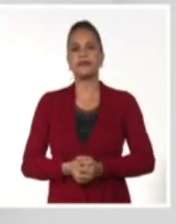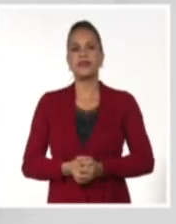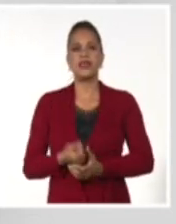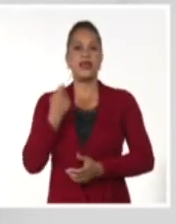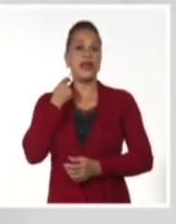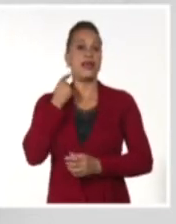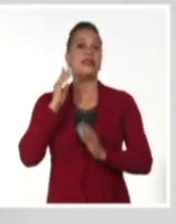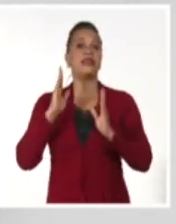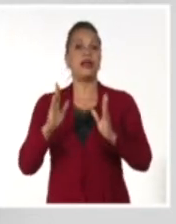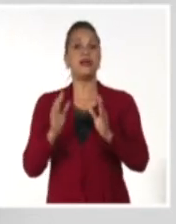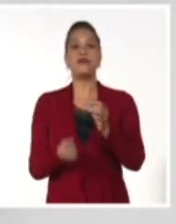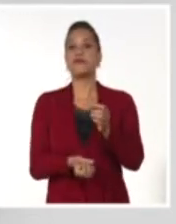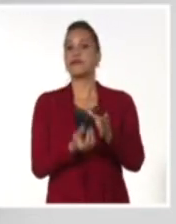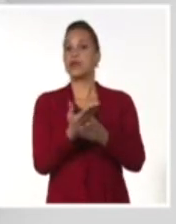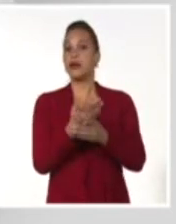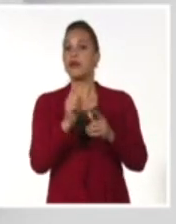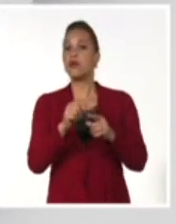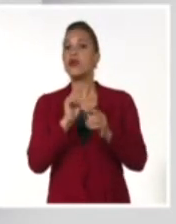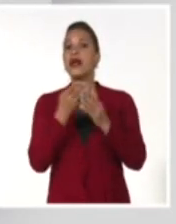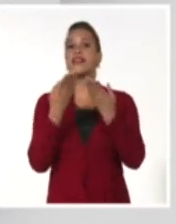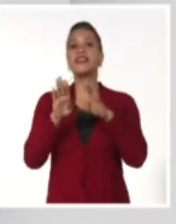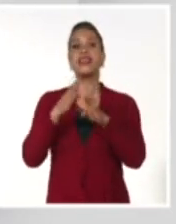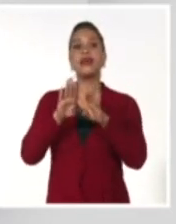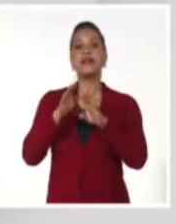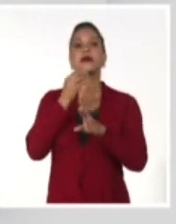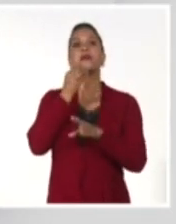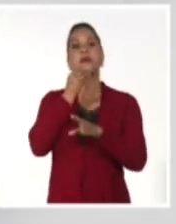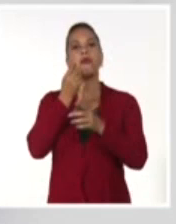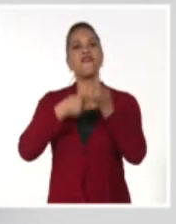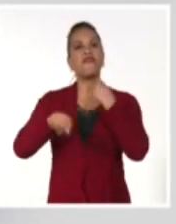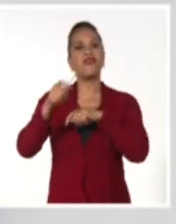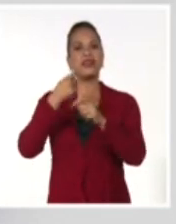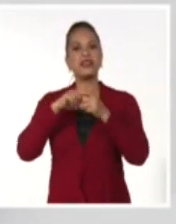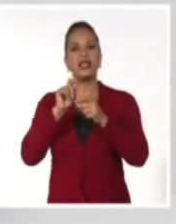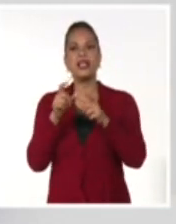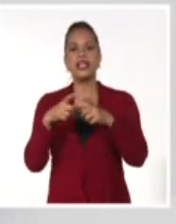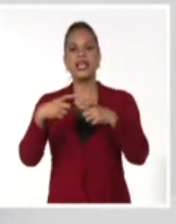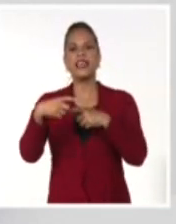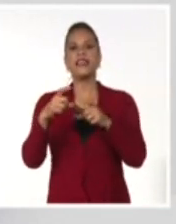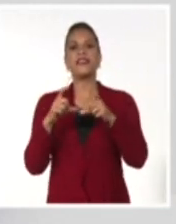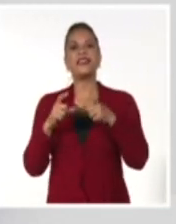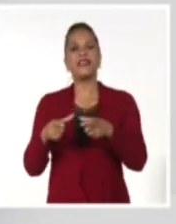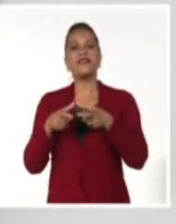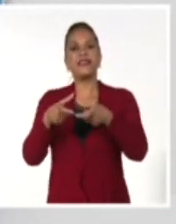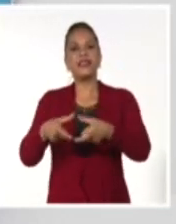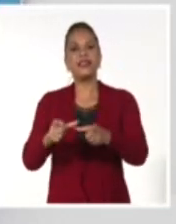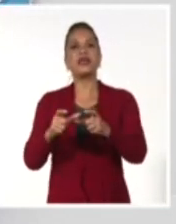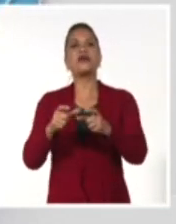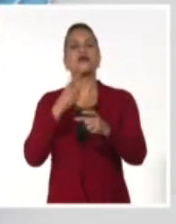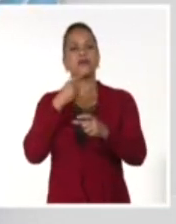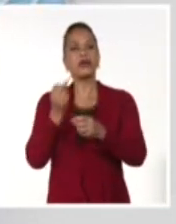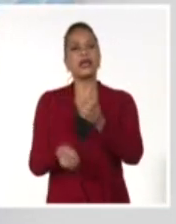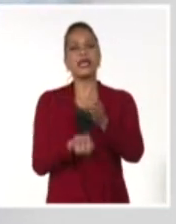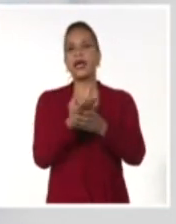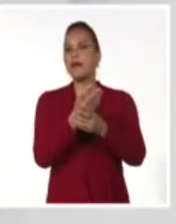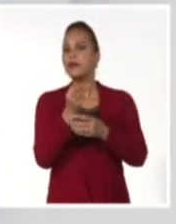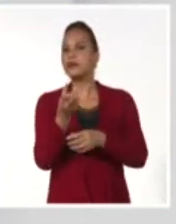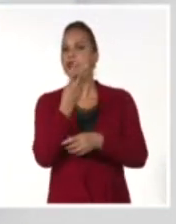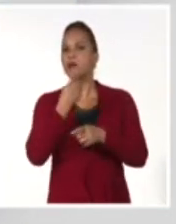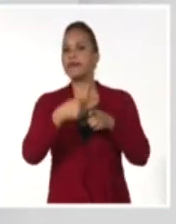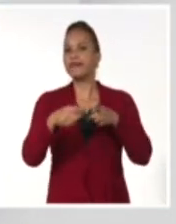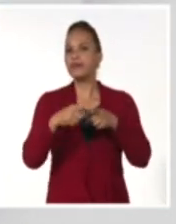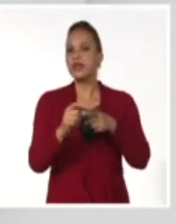logramos implementar una tienda en la cual podemos vender nuestras revistas en formato digital pero que hicimos creamos tres productos teníamos una